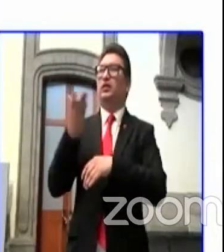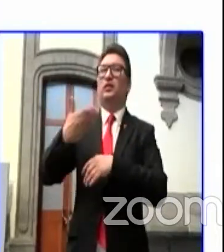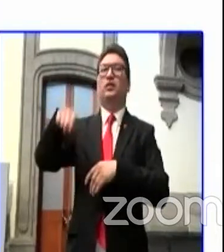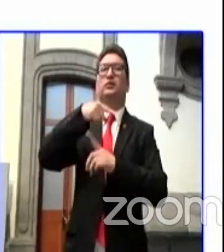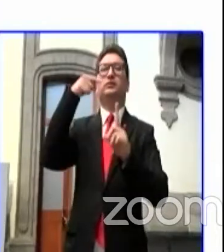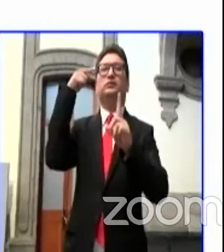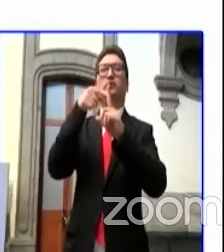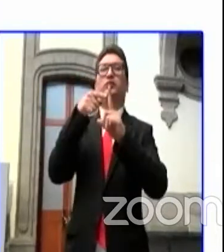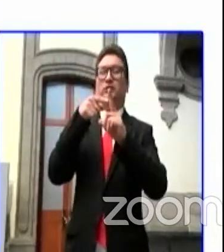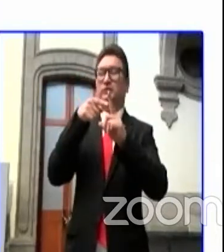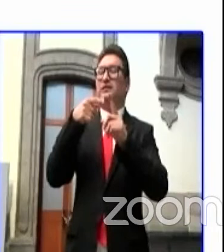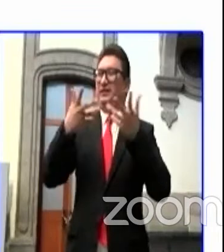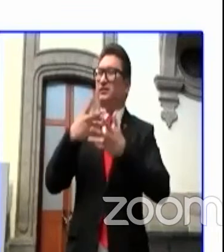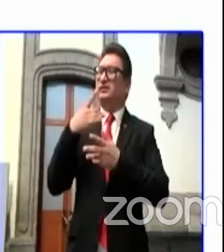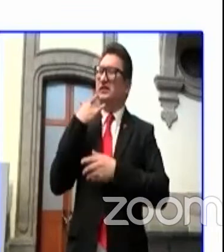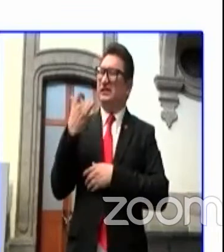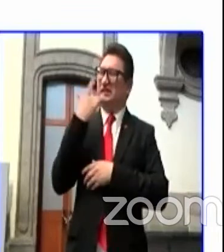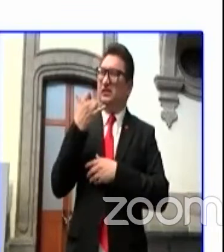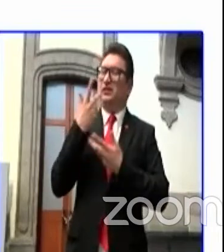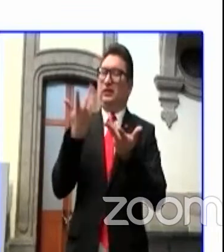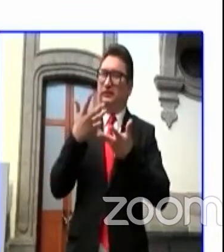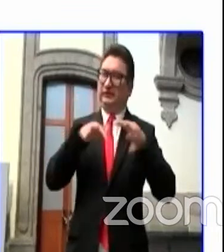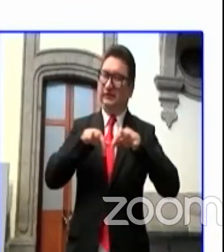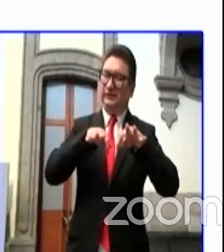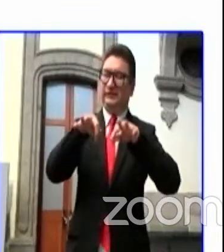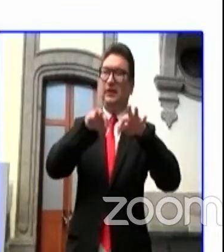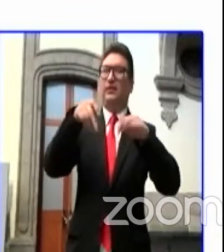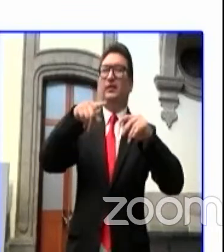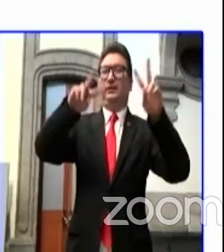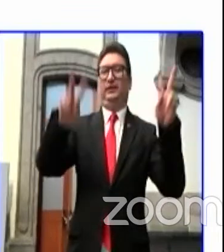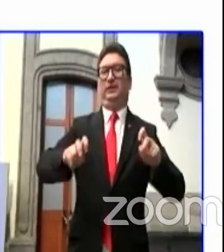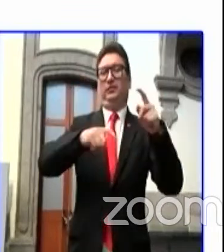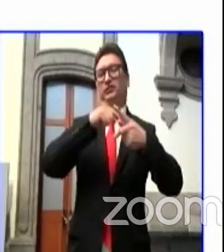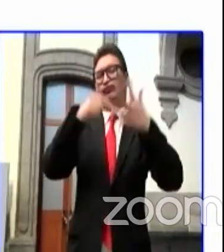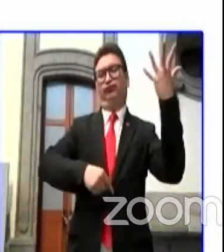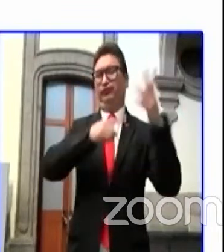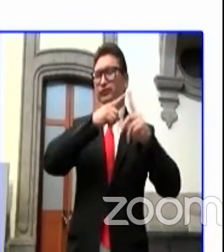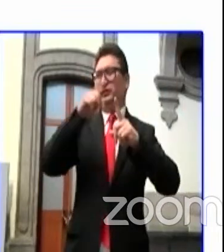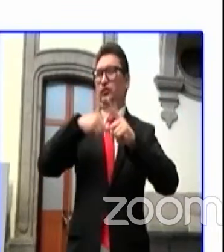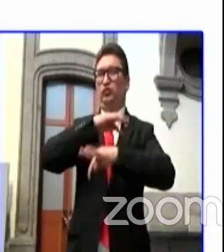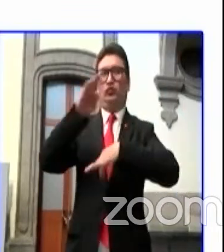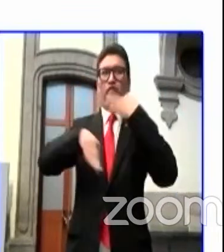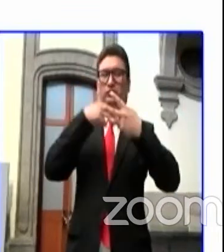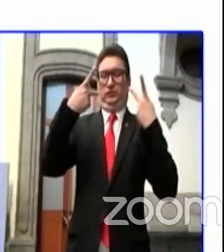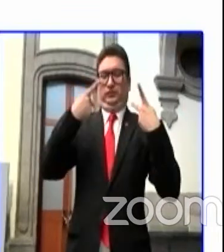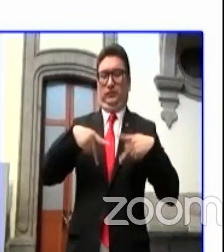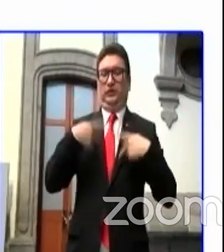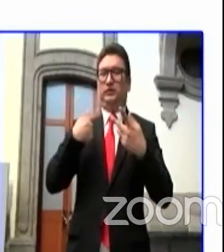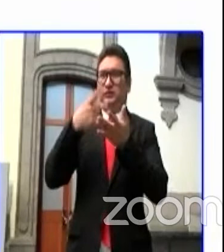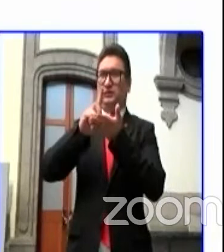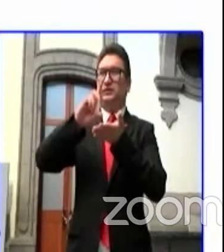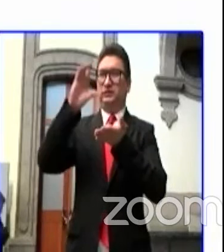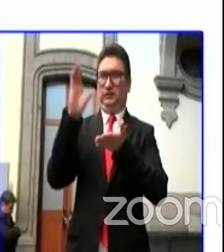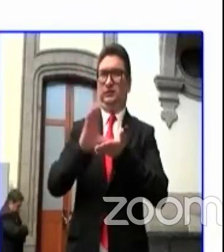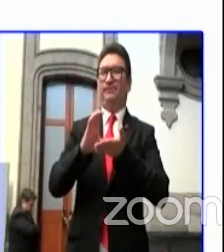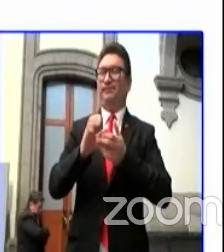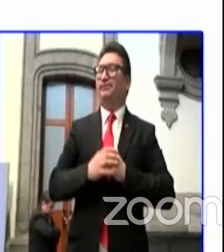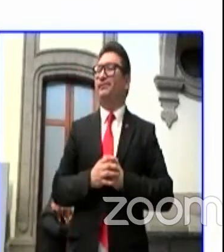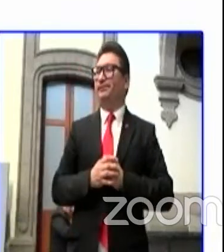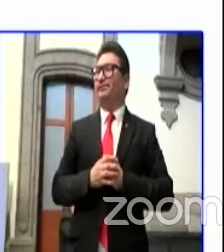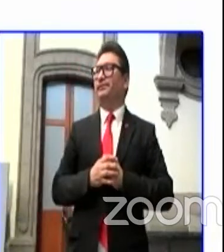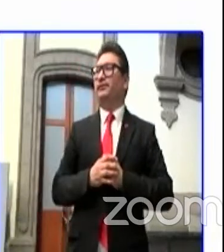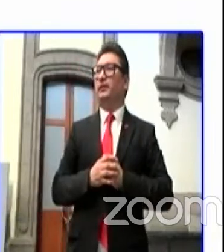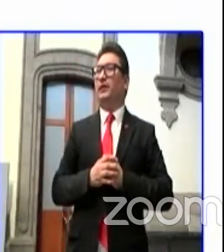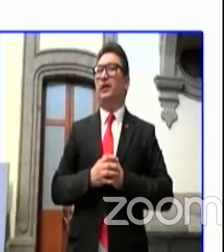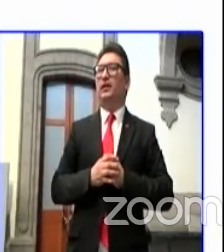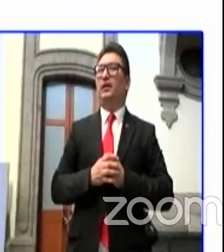y también de lucha de todos estos temas que nos aquejan a las y las personas con discapacidad.